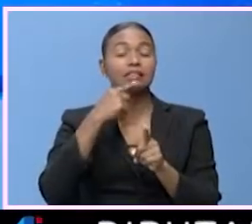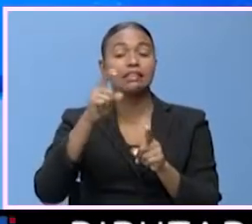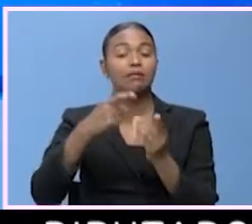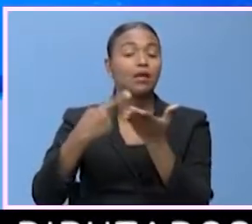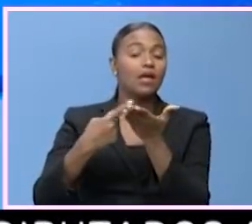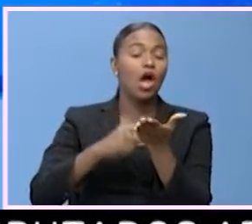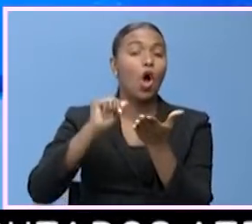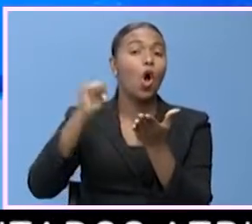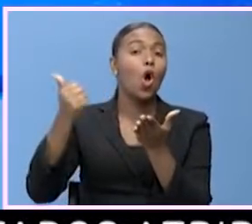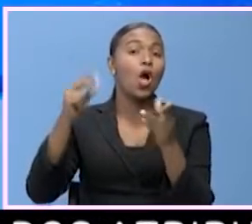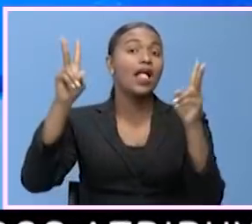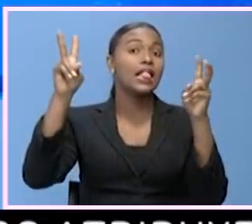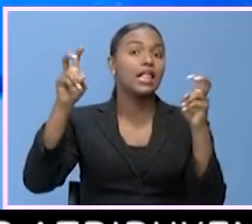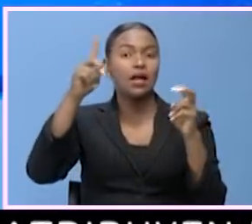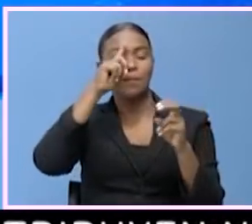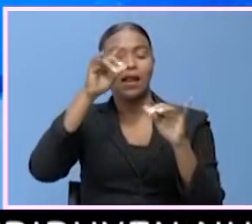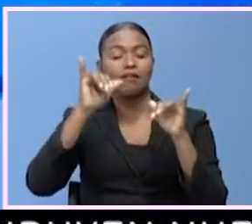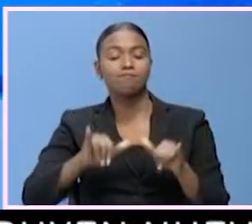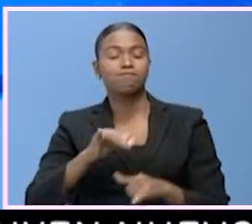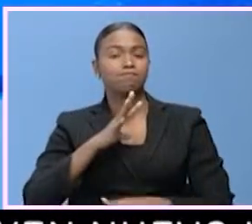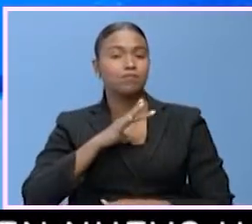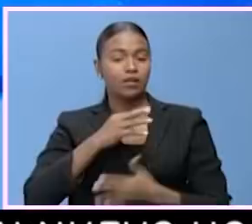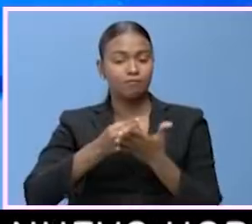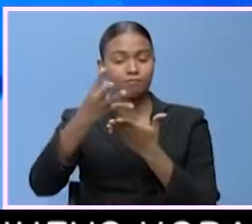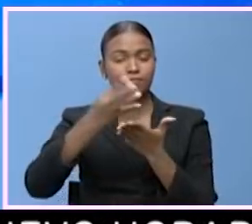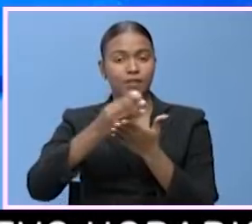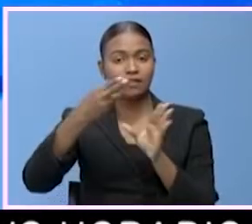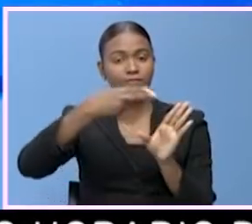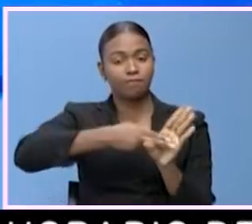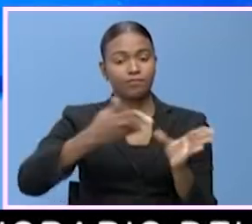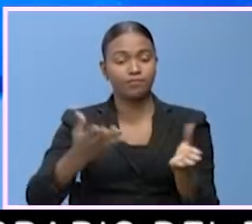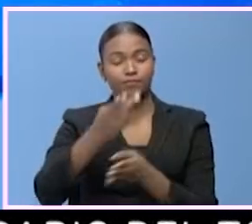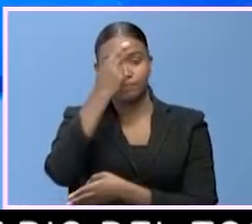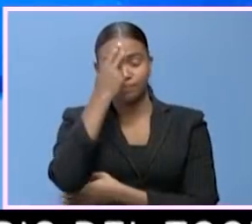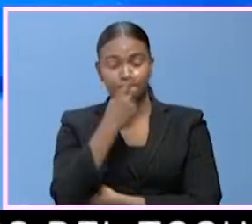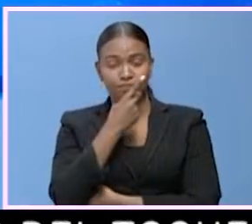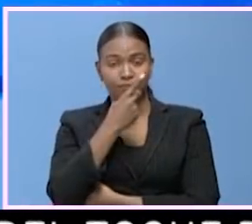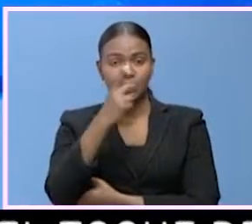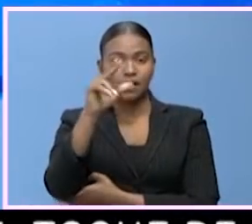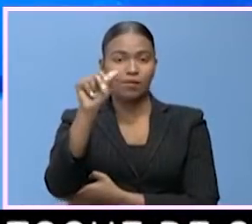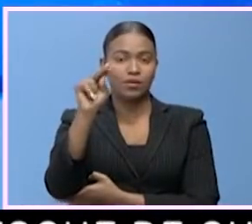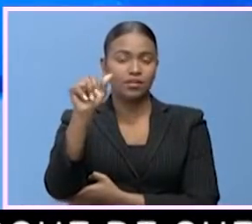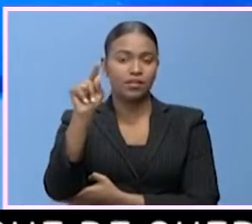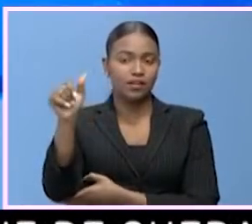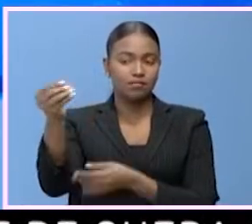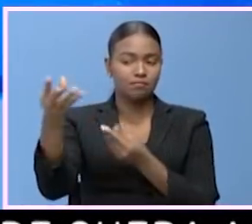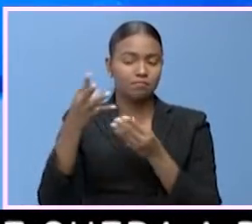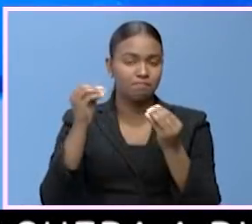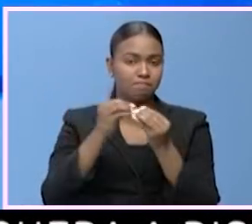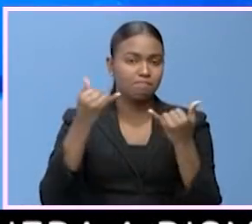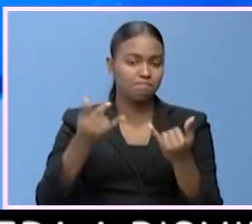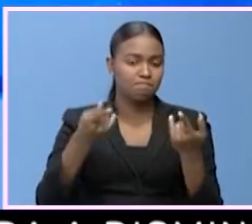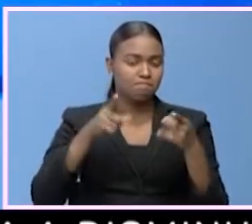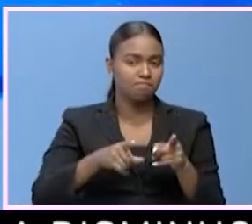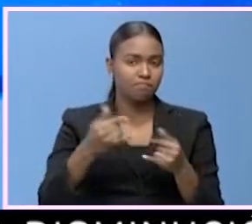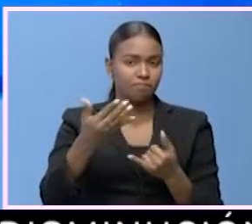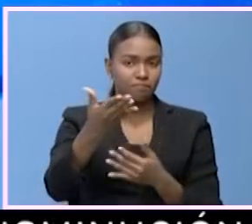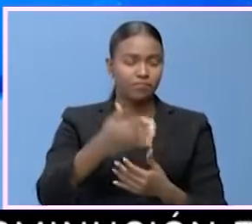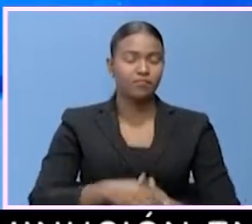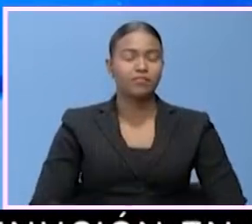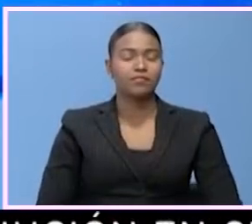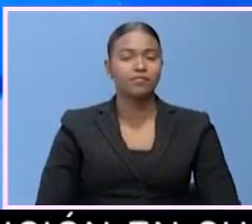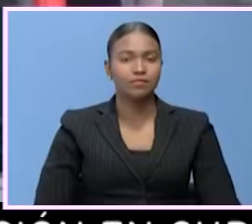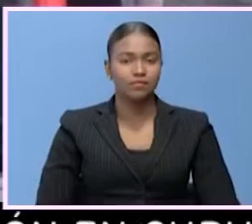otros factores para la estabilización de los precios de los combustibles en el país. Ramón Santana Álvarez tiene más declaraciones en la siguiente